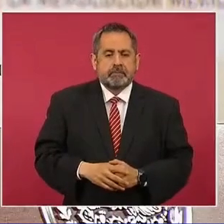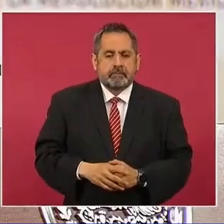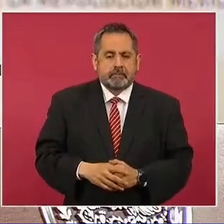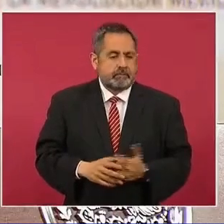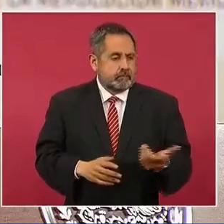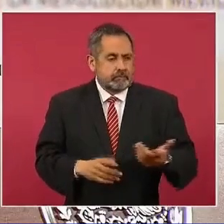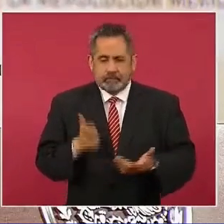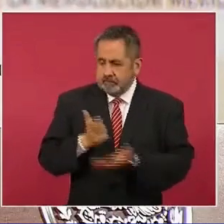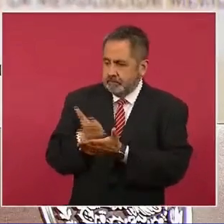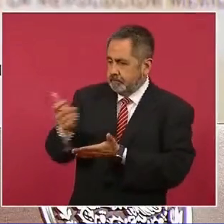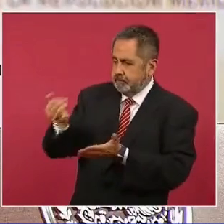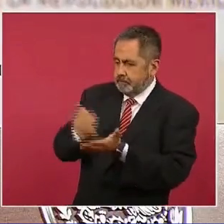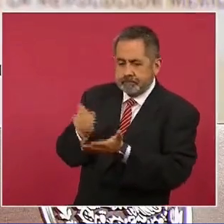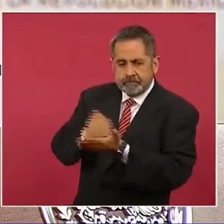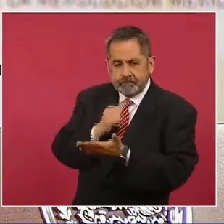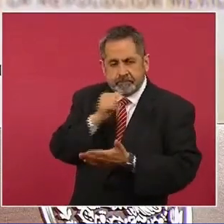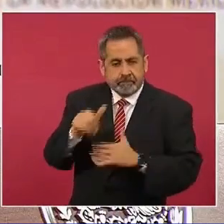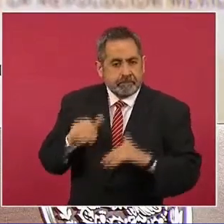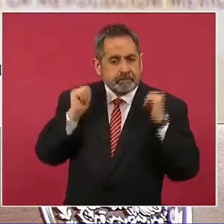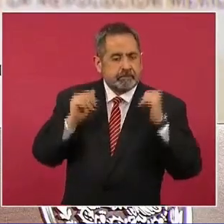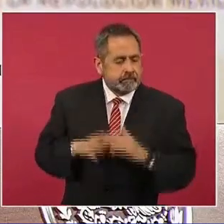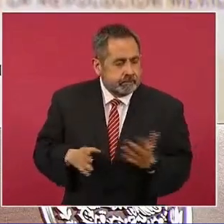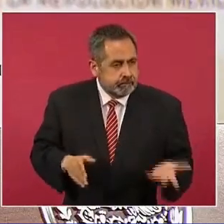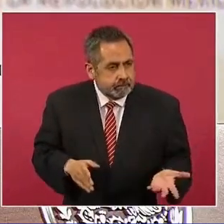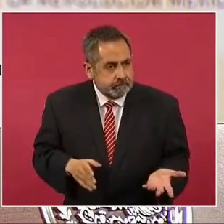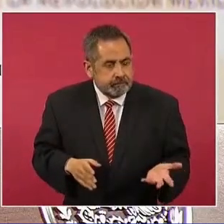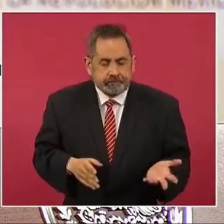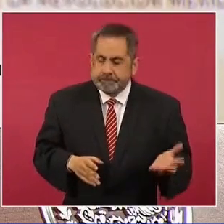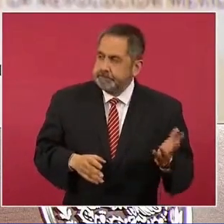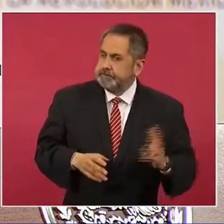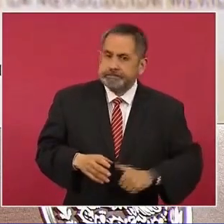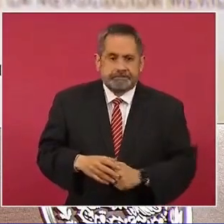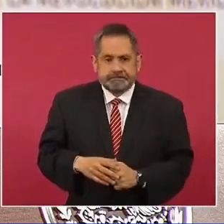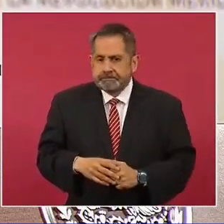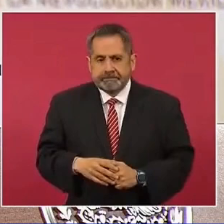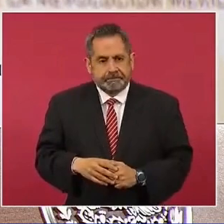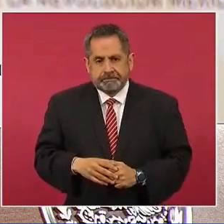¿Cómo no pagar impuestos? Eso solamente